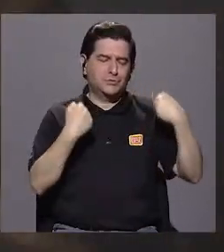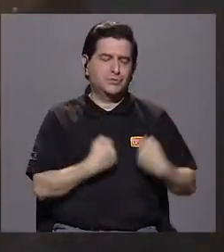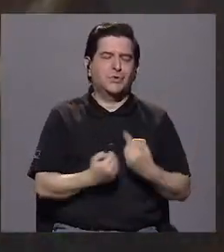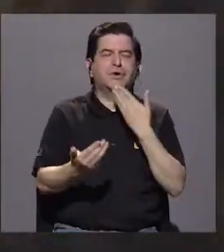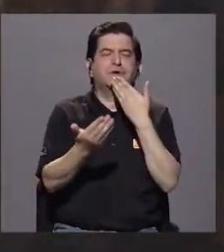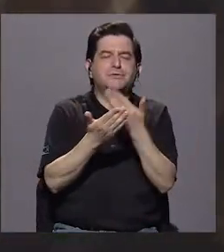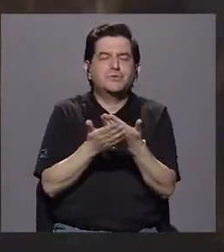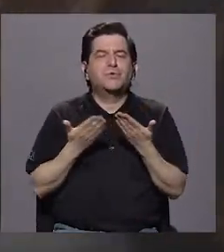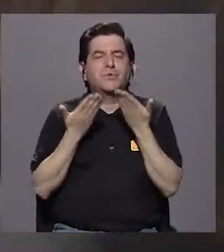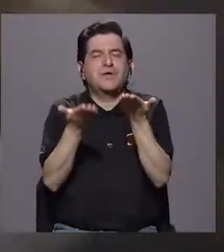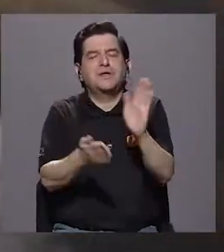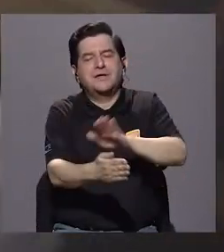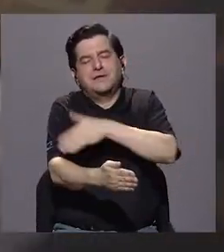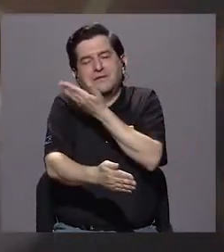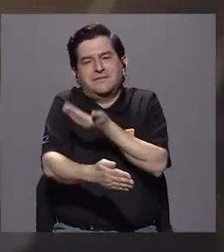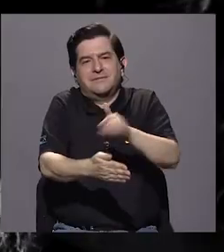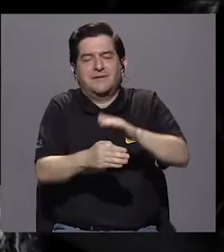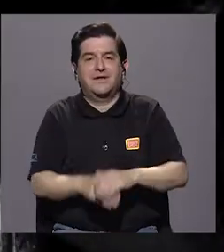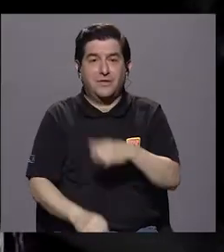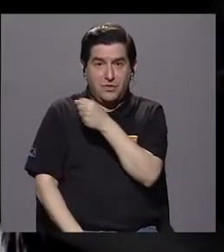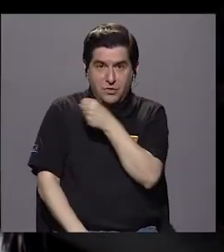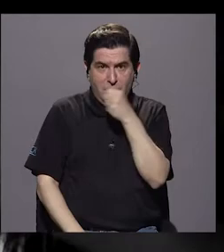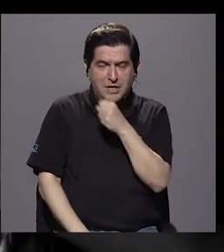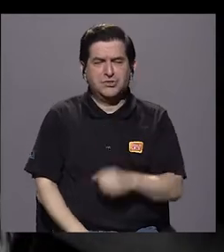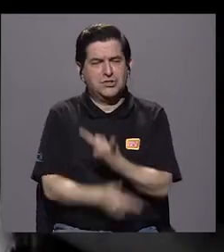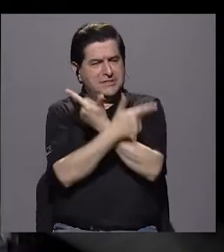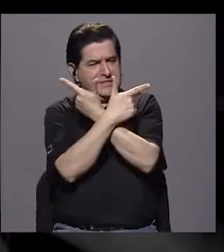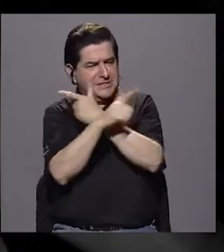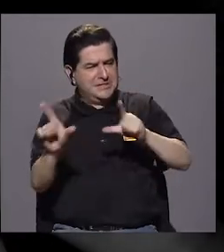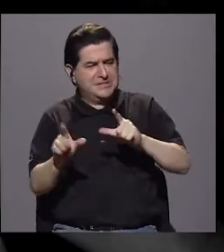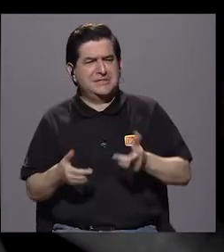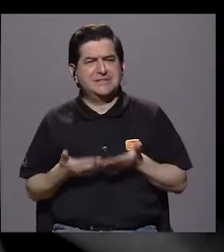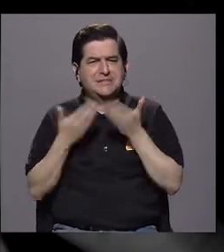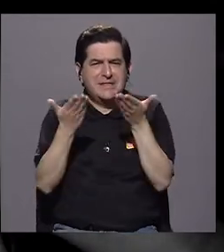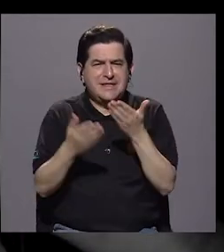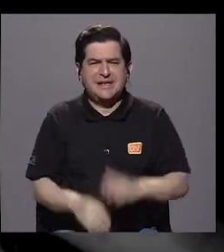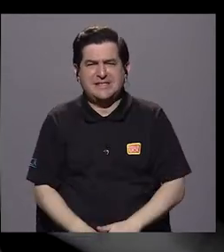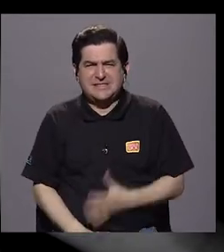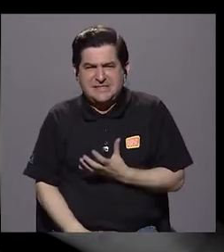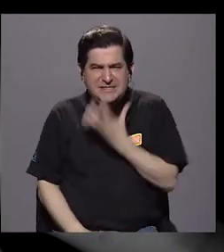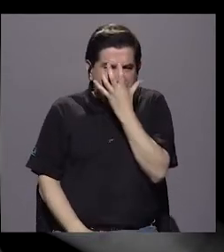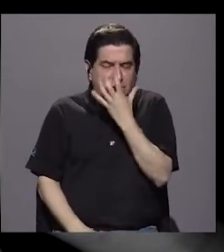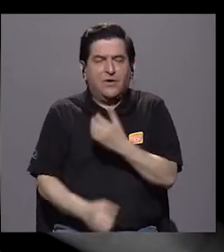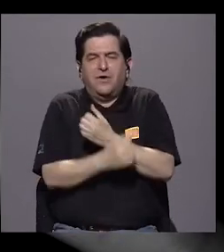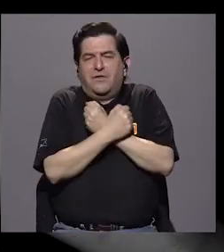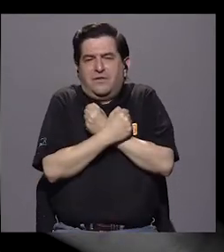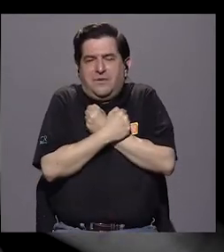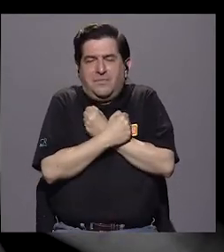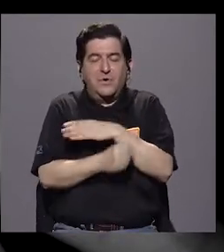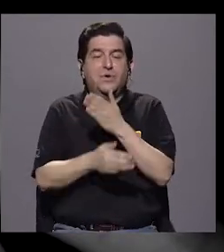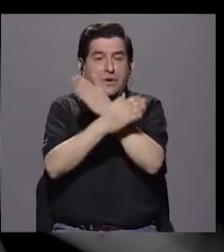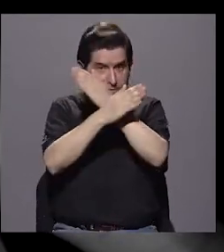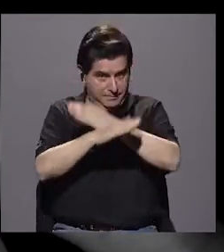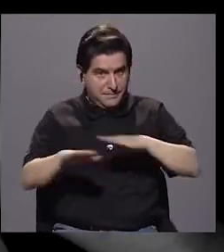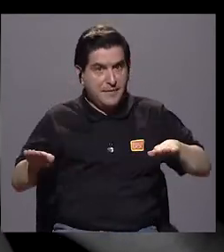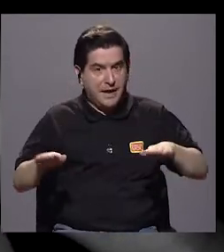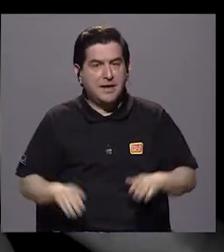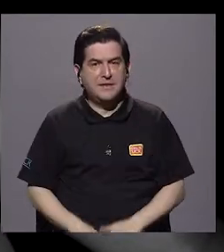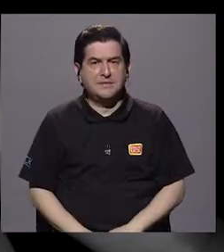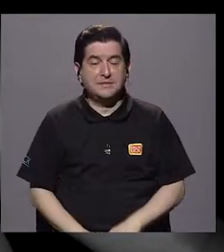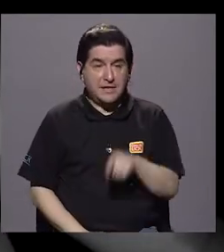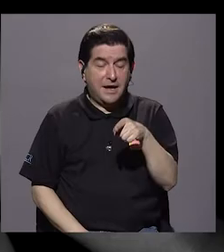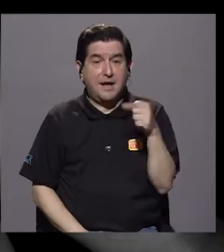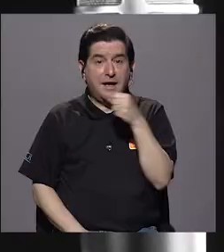y entregado a la música. Sus canciones de liberación, de entrega, de rabia, de amor y de paz son